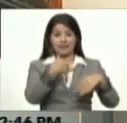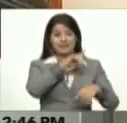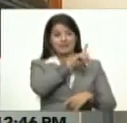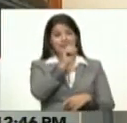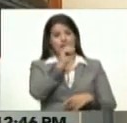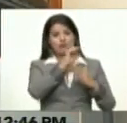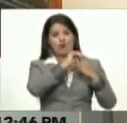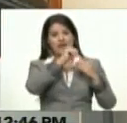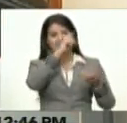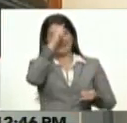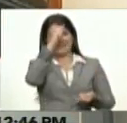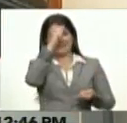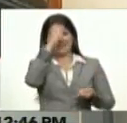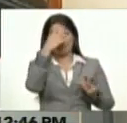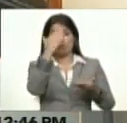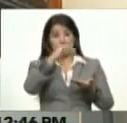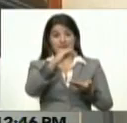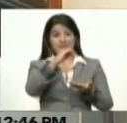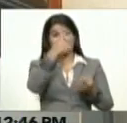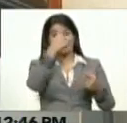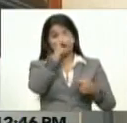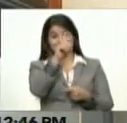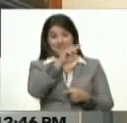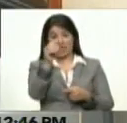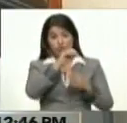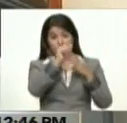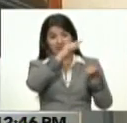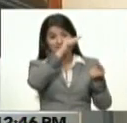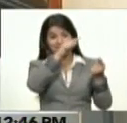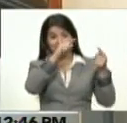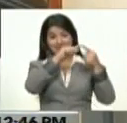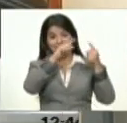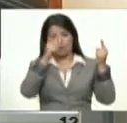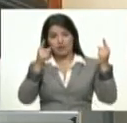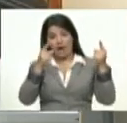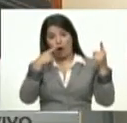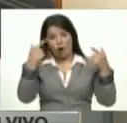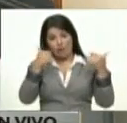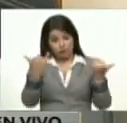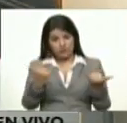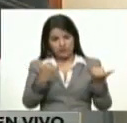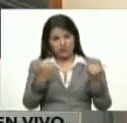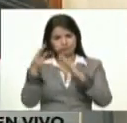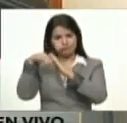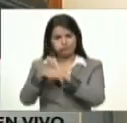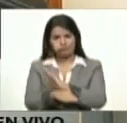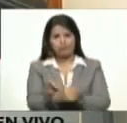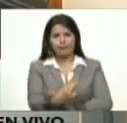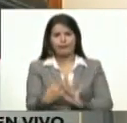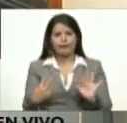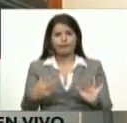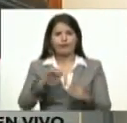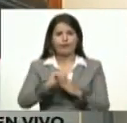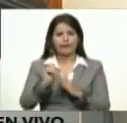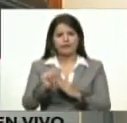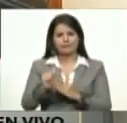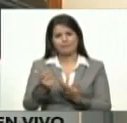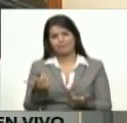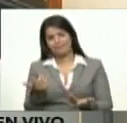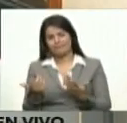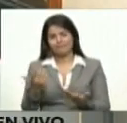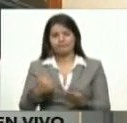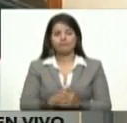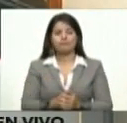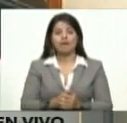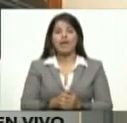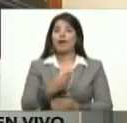dólares que costaba el barril, en este momento está en 28 o 29. De manera que el presidente se ve en la